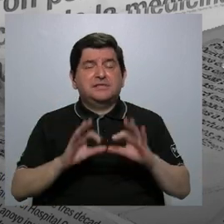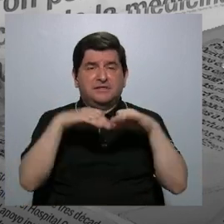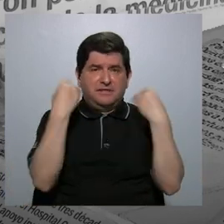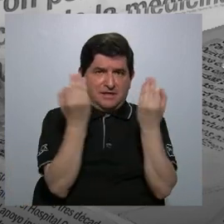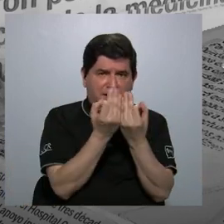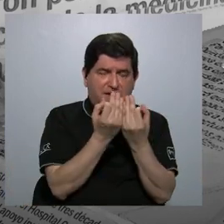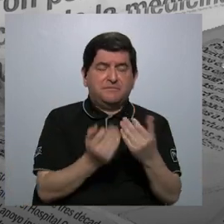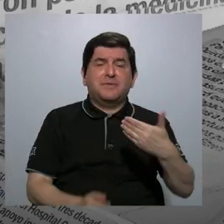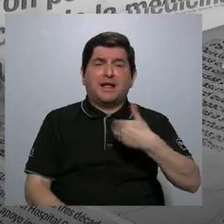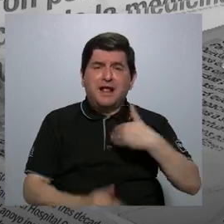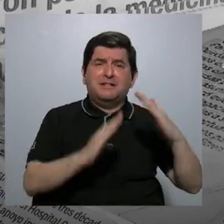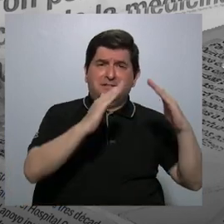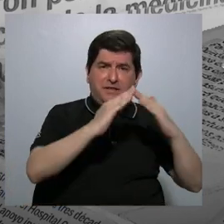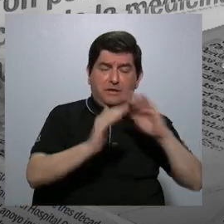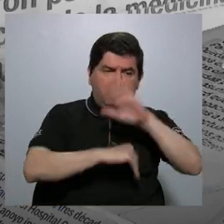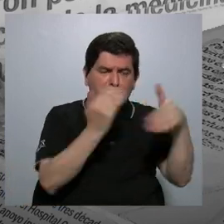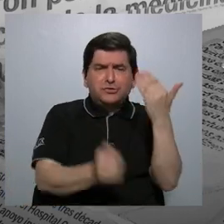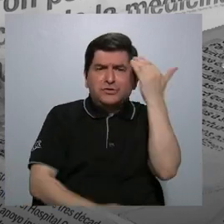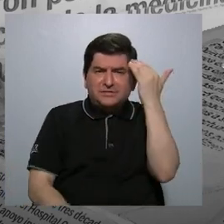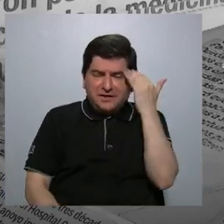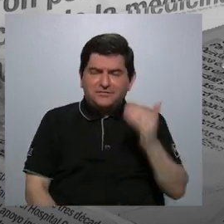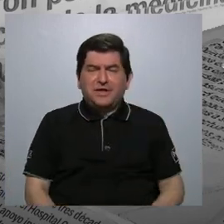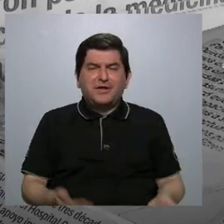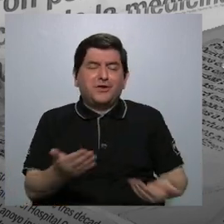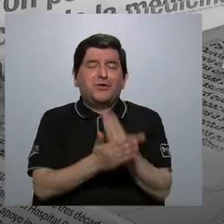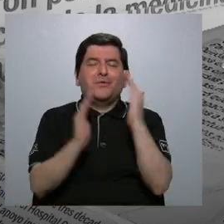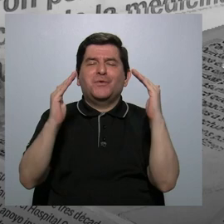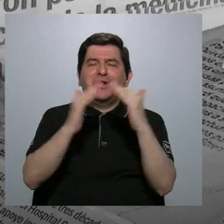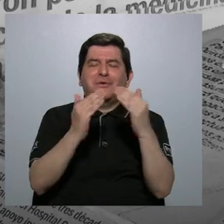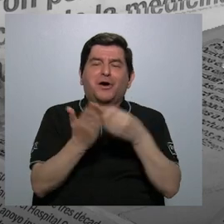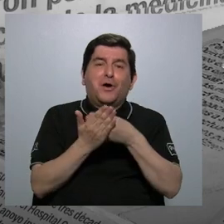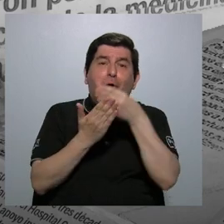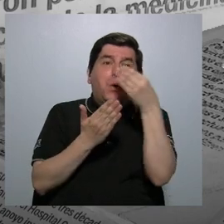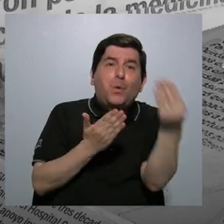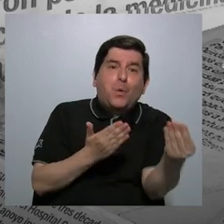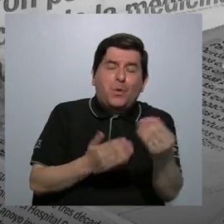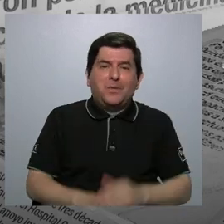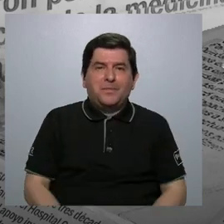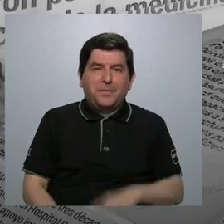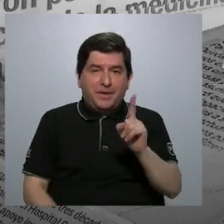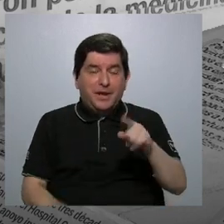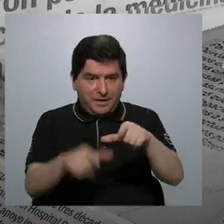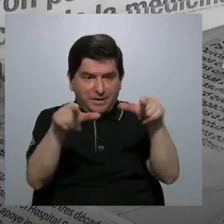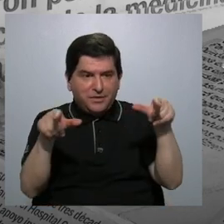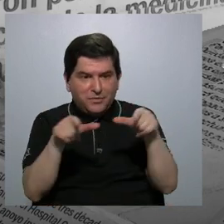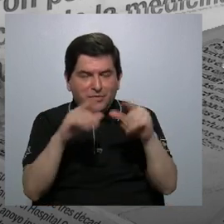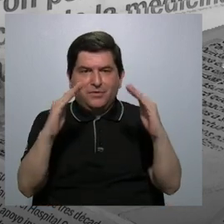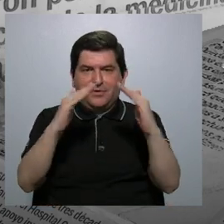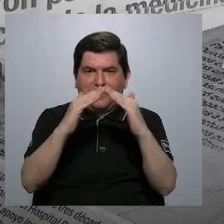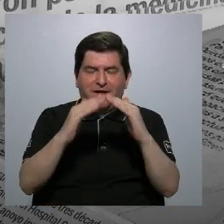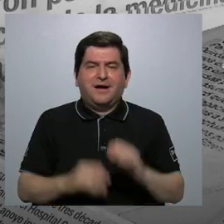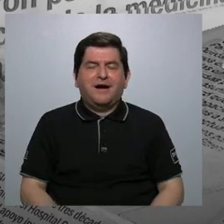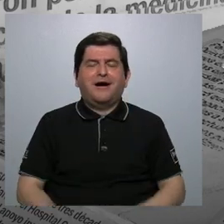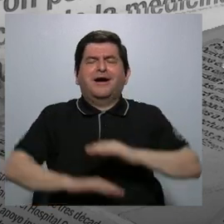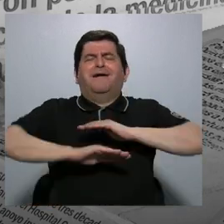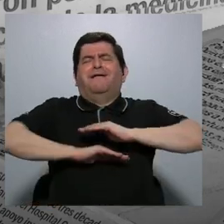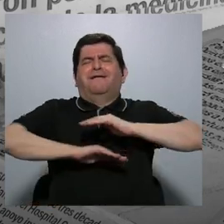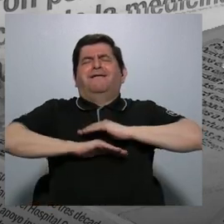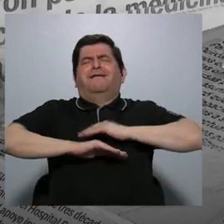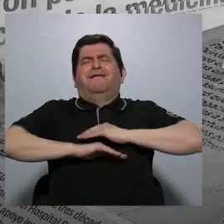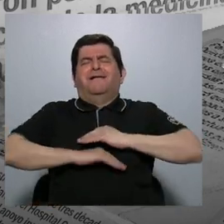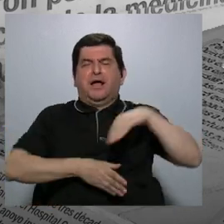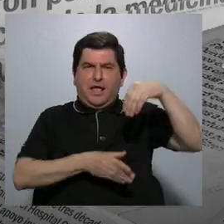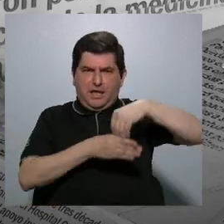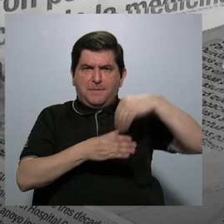la vivienda. Todos sabemos que cuando estrenamos una casa o compramos un inmueble, es esa gran satisfacción de poder